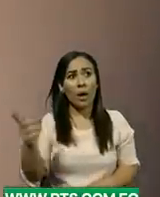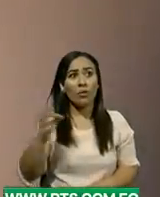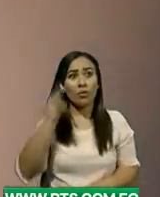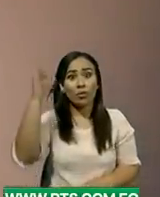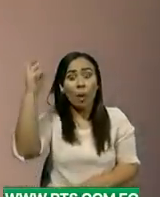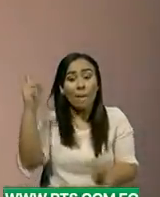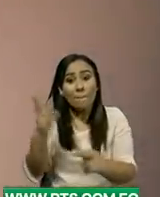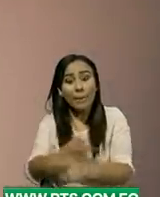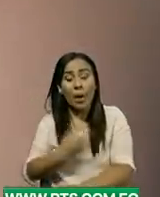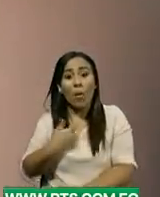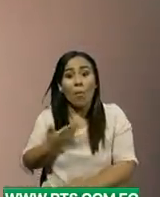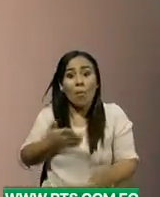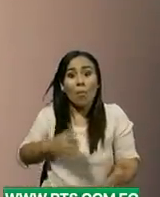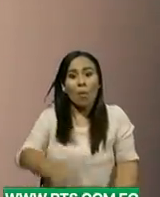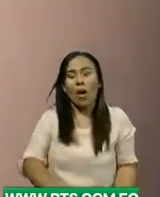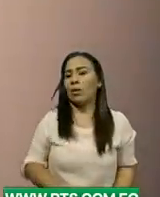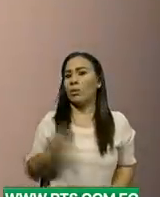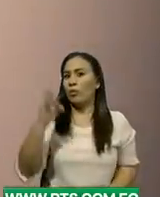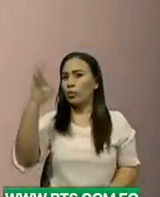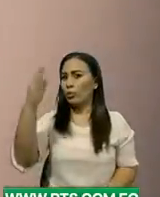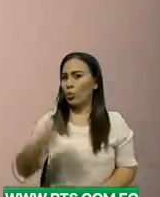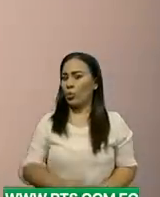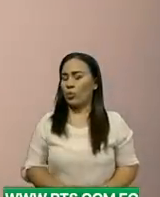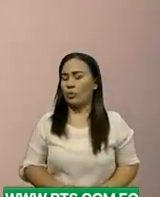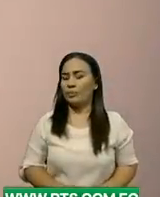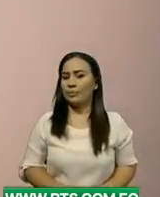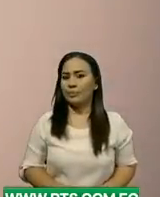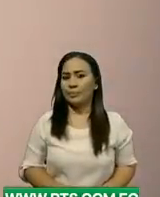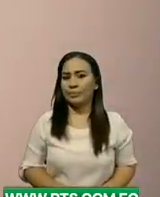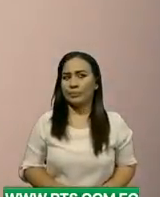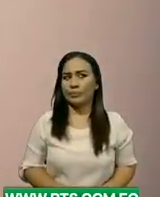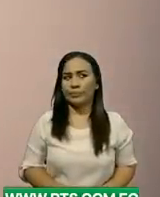podría haber terminado mucho peor para ella.